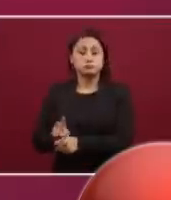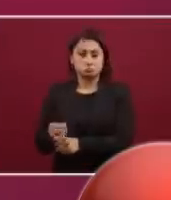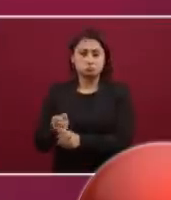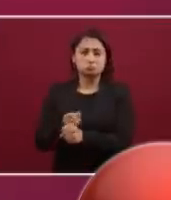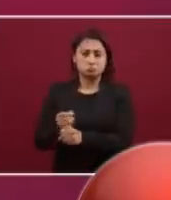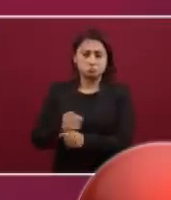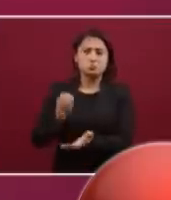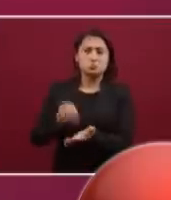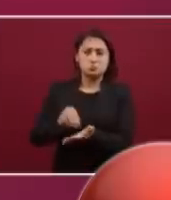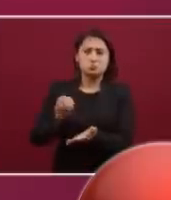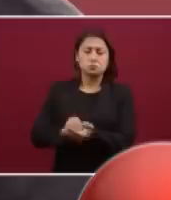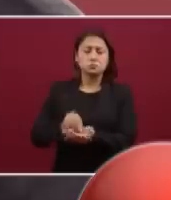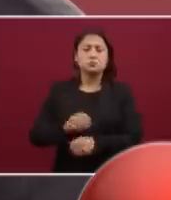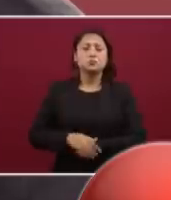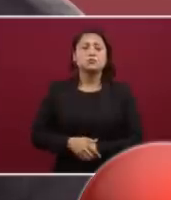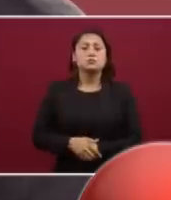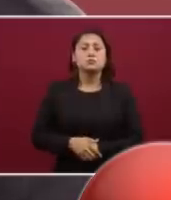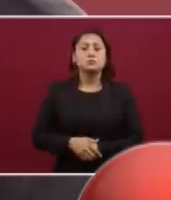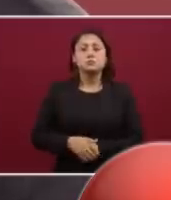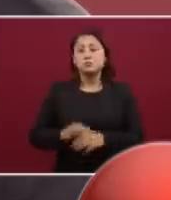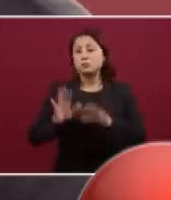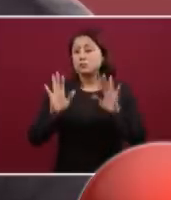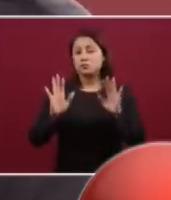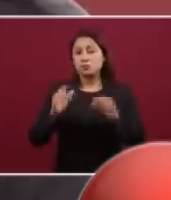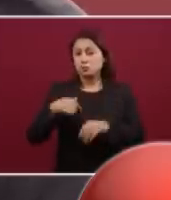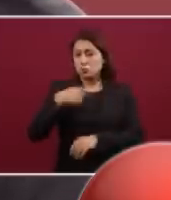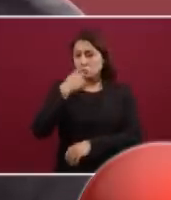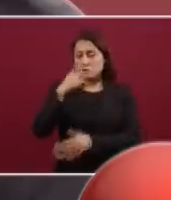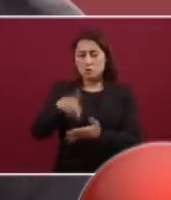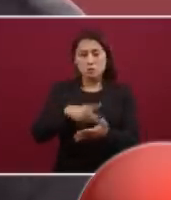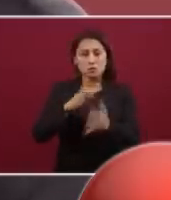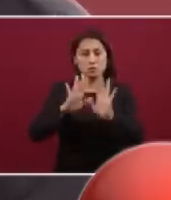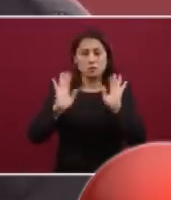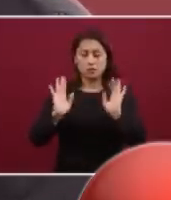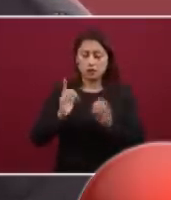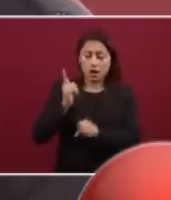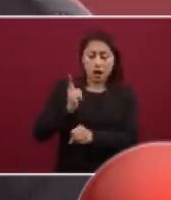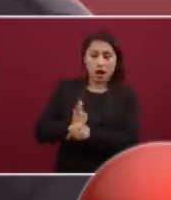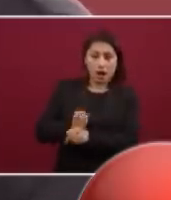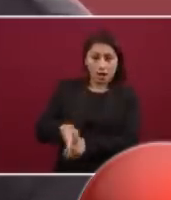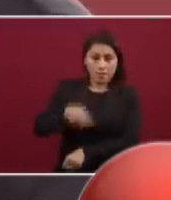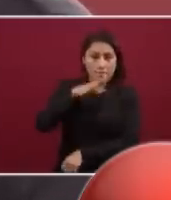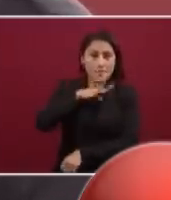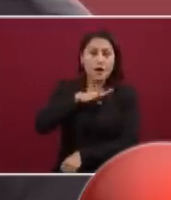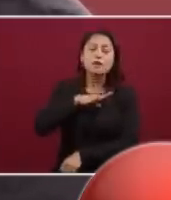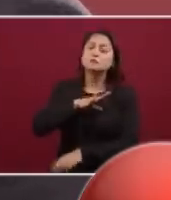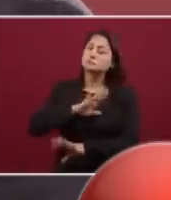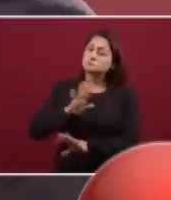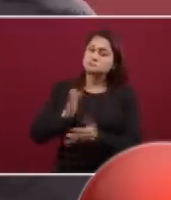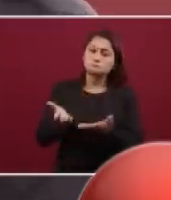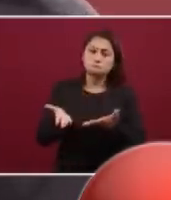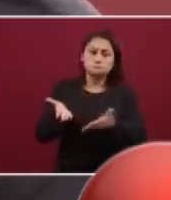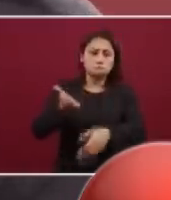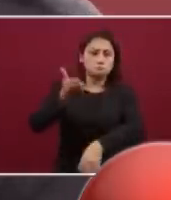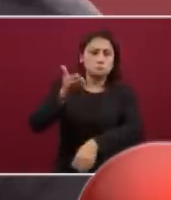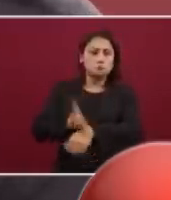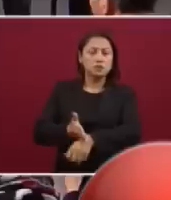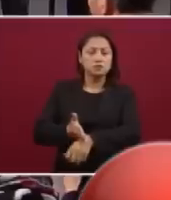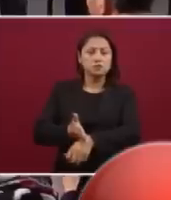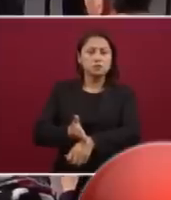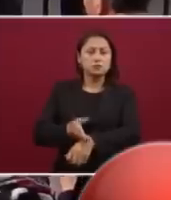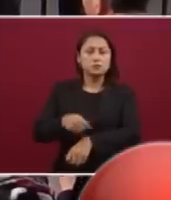insisto si se da el delito si se tipifica y eso tendría que proceder no vamos a tolerar a nadie sobre la ley